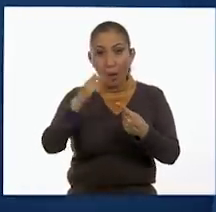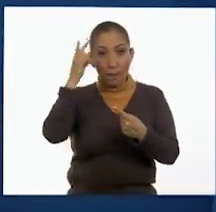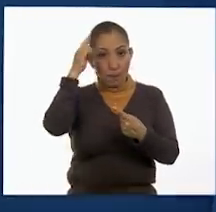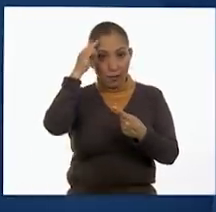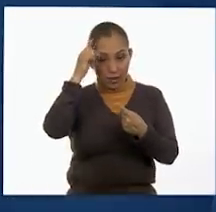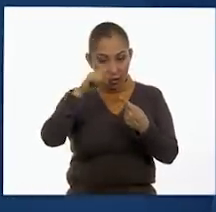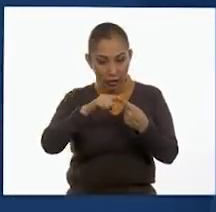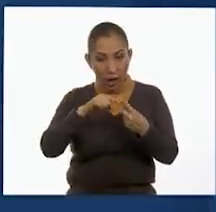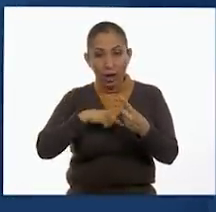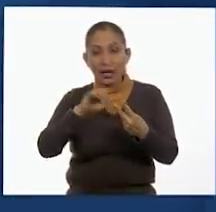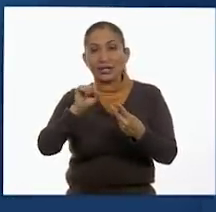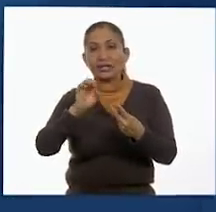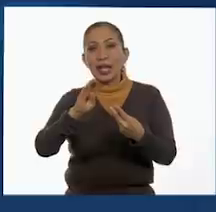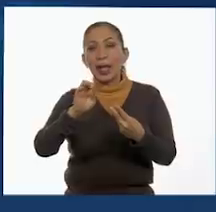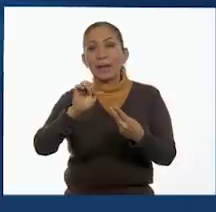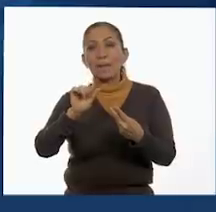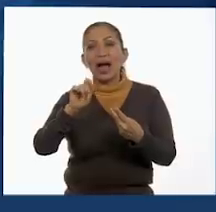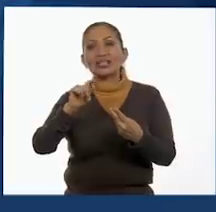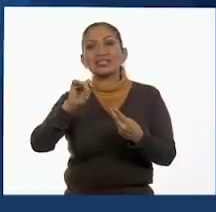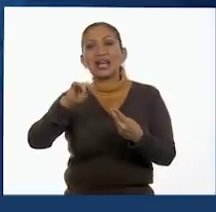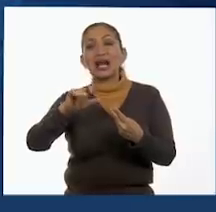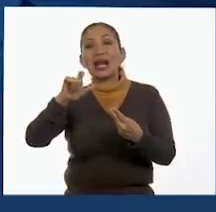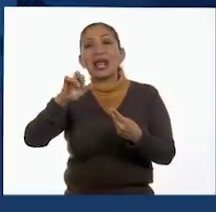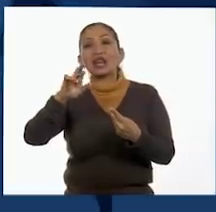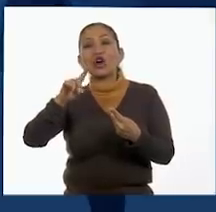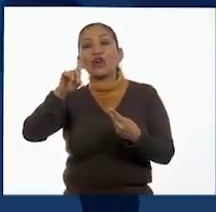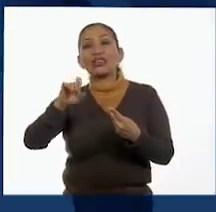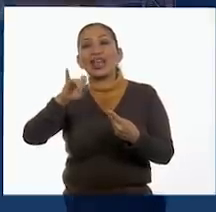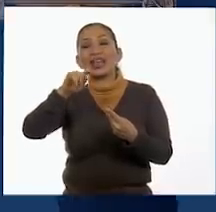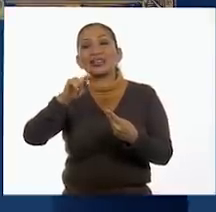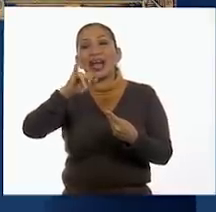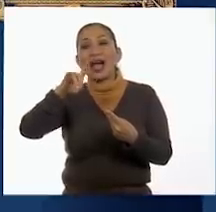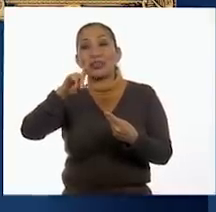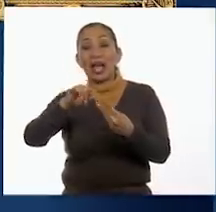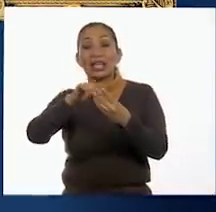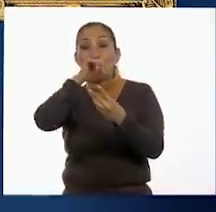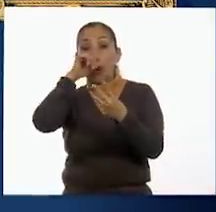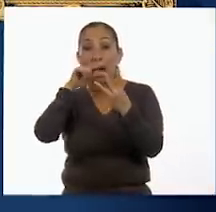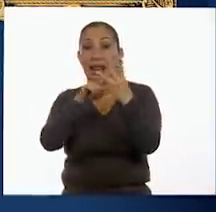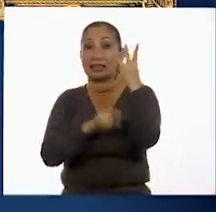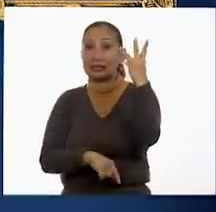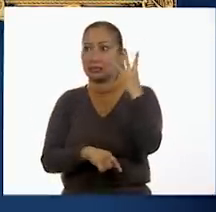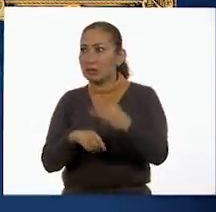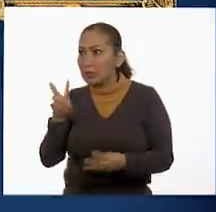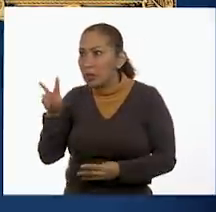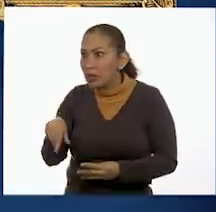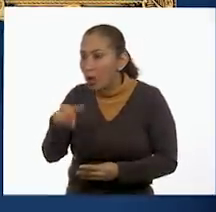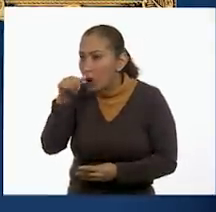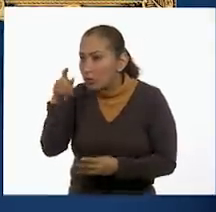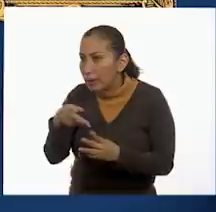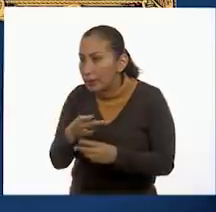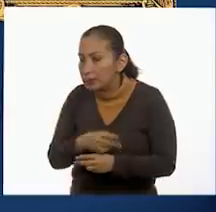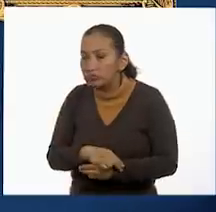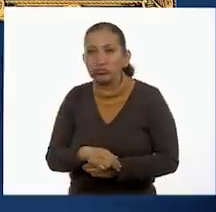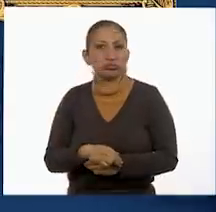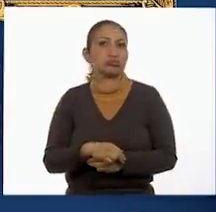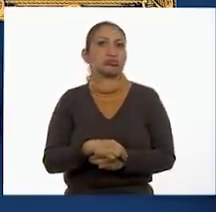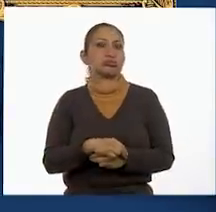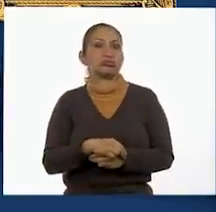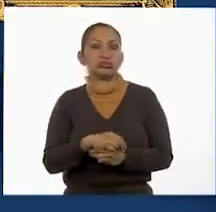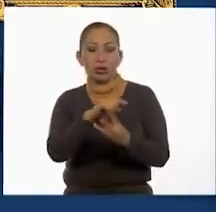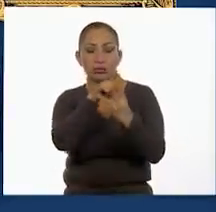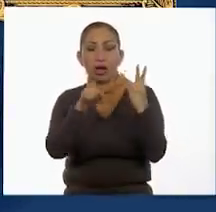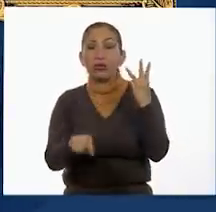Porfirio Díaz, Sebastián Lerdo de Tejada y sí, otra vez Benito Juárez. ¿En serio? Sí.